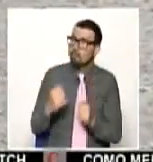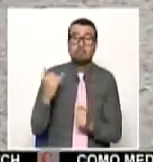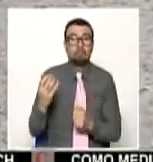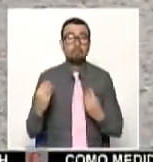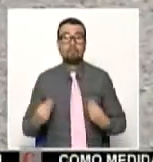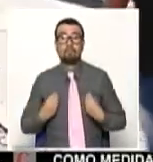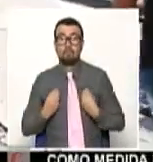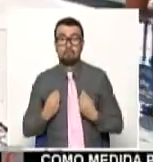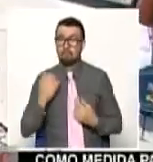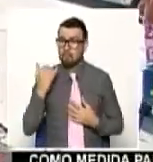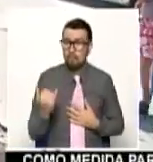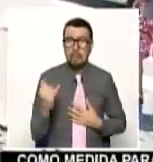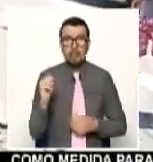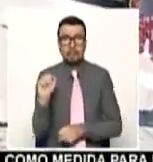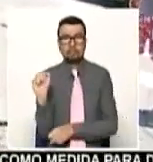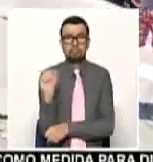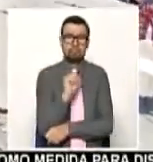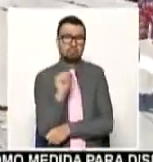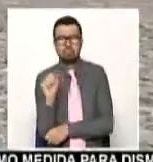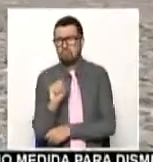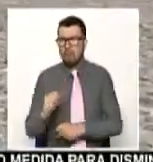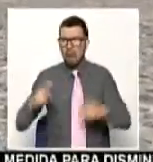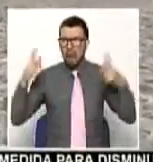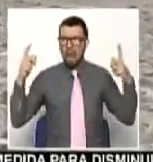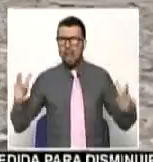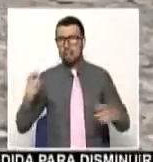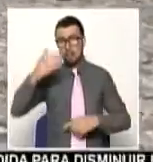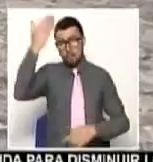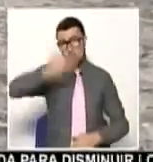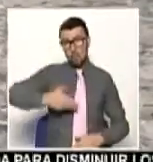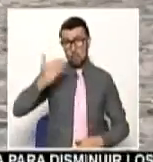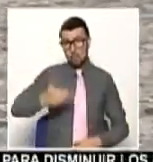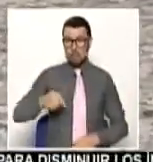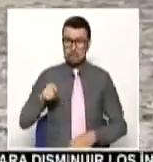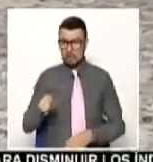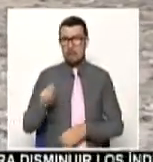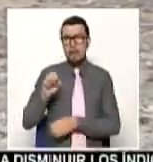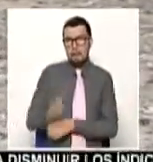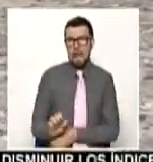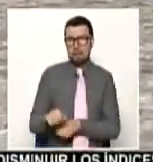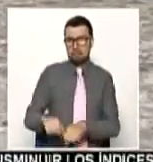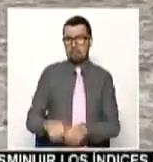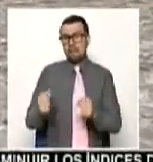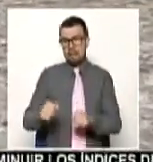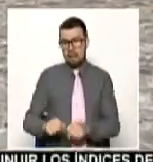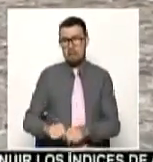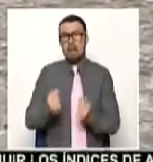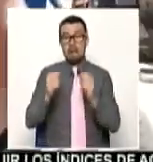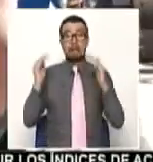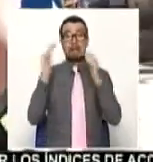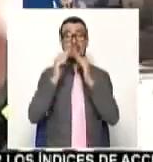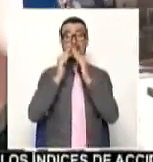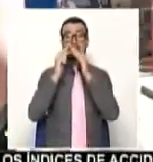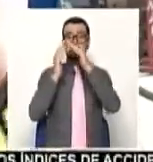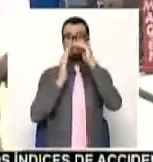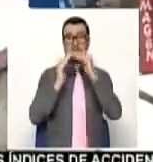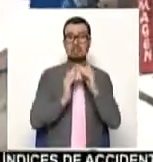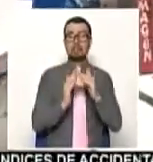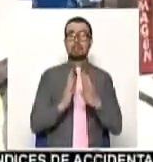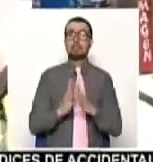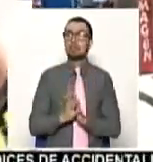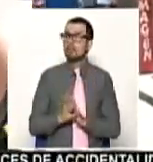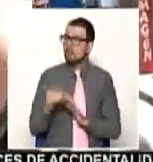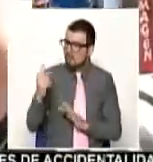sector, ya que los vehículos como los cosmobuses originan estos huecos y agrietamientos en las viviendas. Pues eso falta que